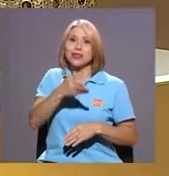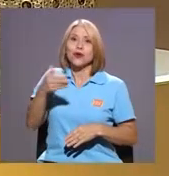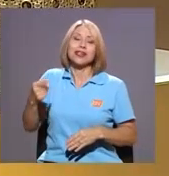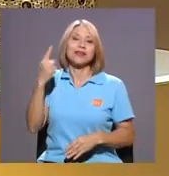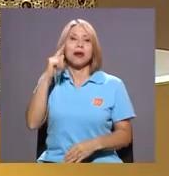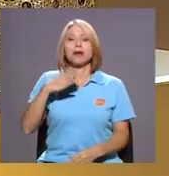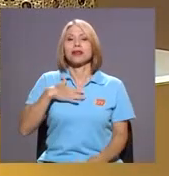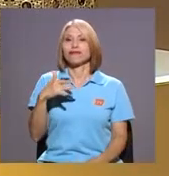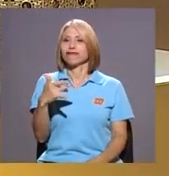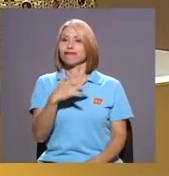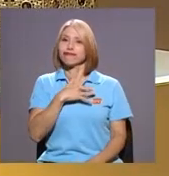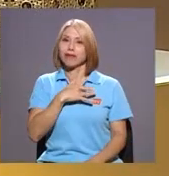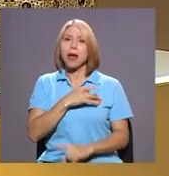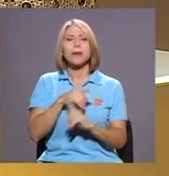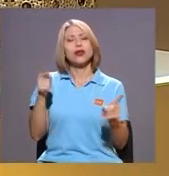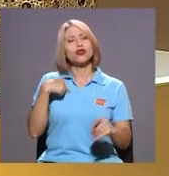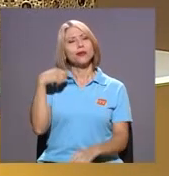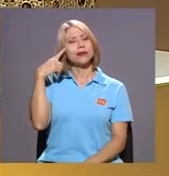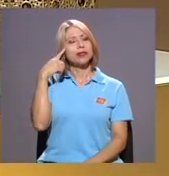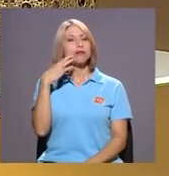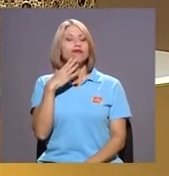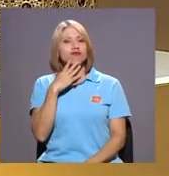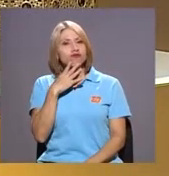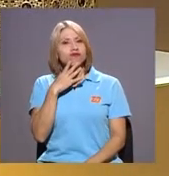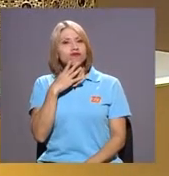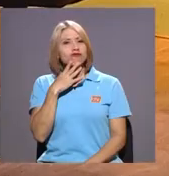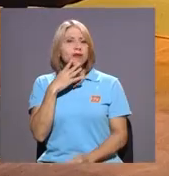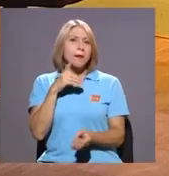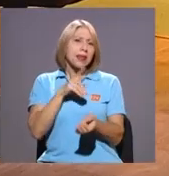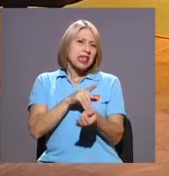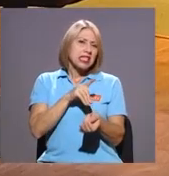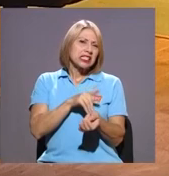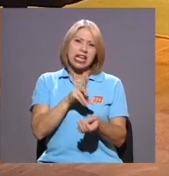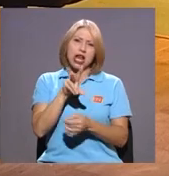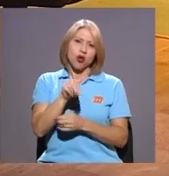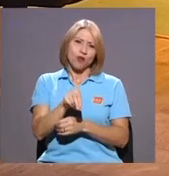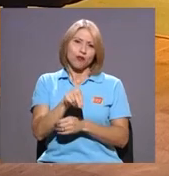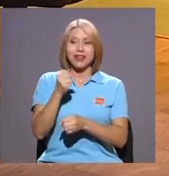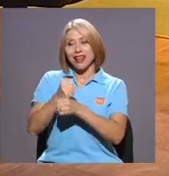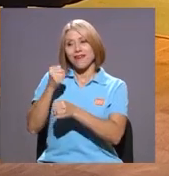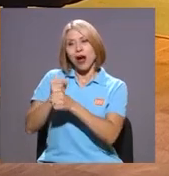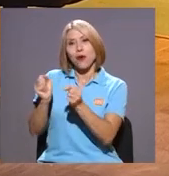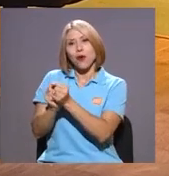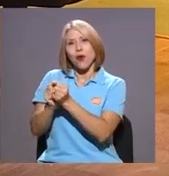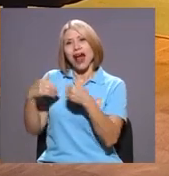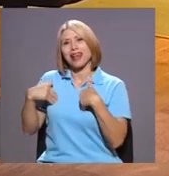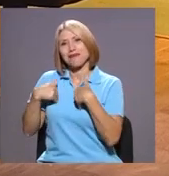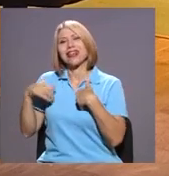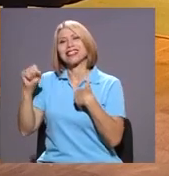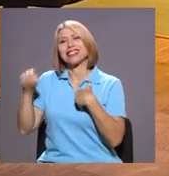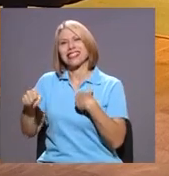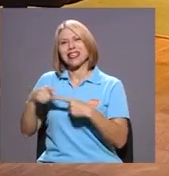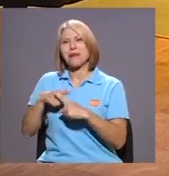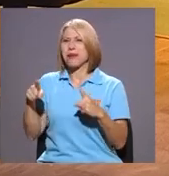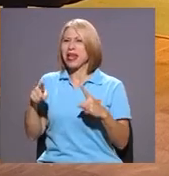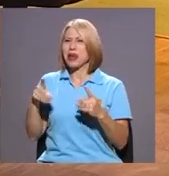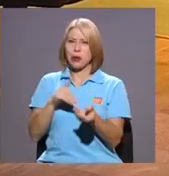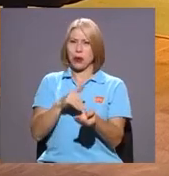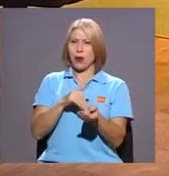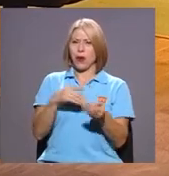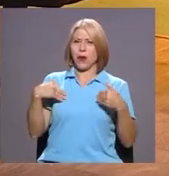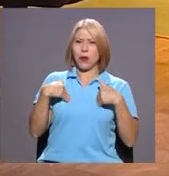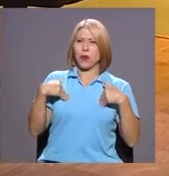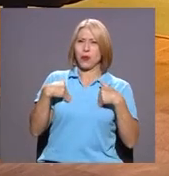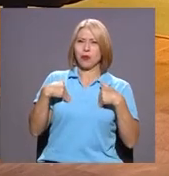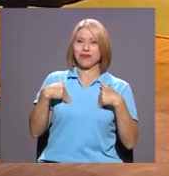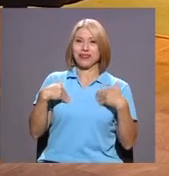Pero bueno, aquí digo yo, bueno, sí, medicina no, trabajo con animales sí, pero veterinaria, por ahí el asunto de las enfermedades, ya en